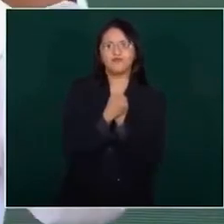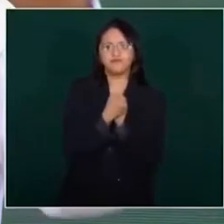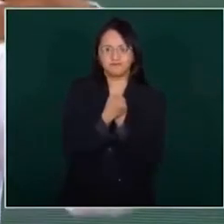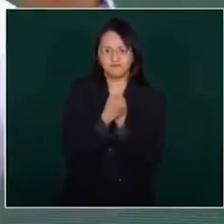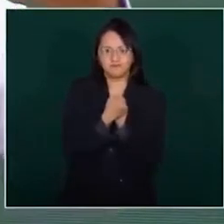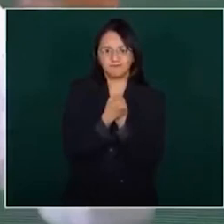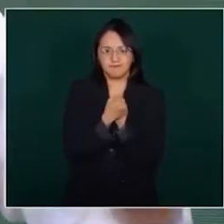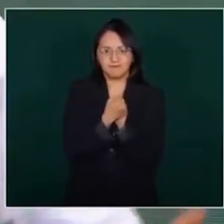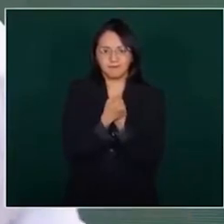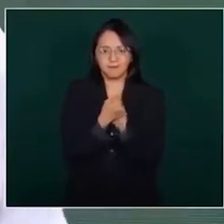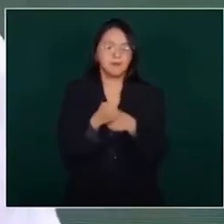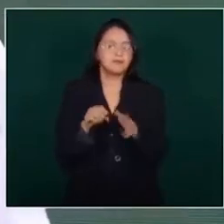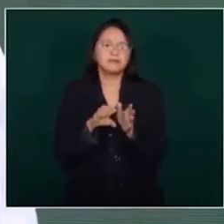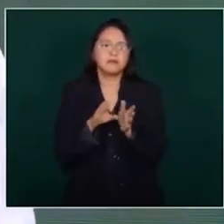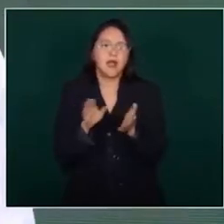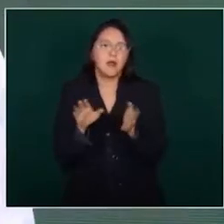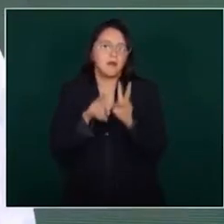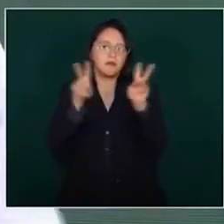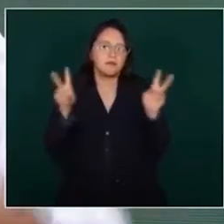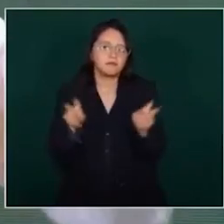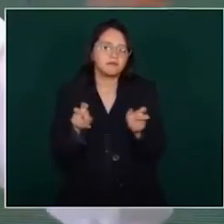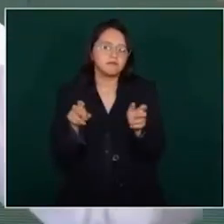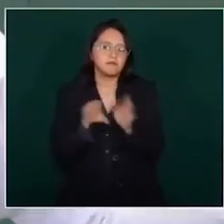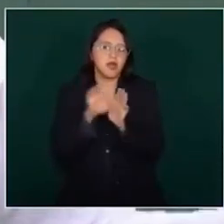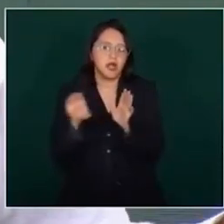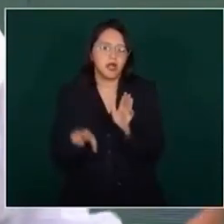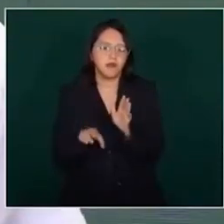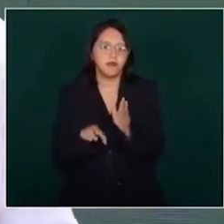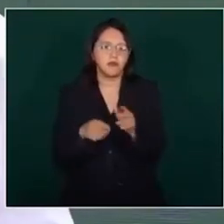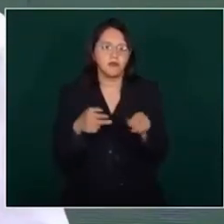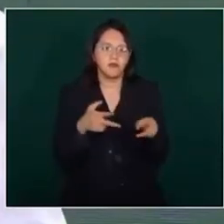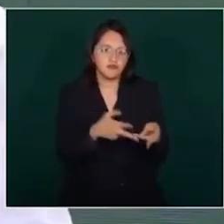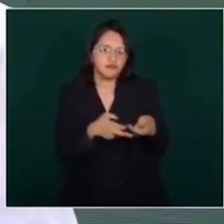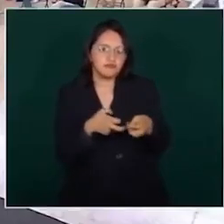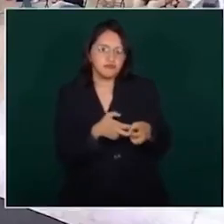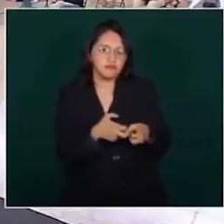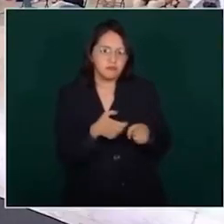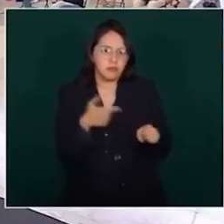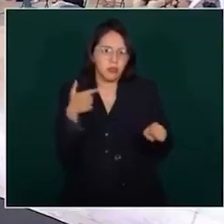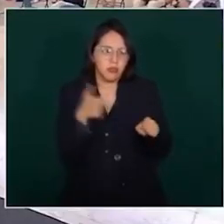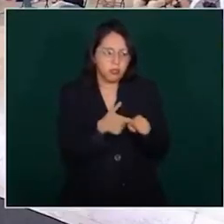¿Por qué lo del huachicol? ¿Por qué creció tanto?